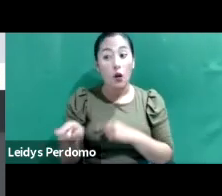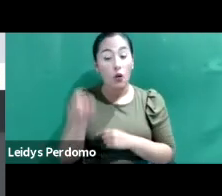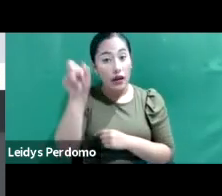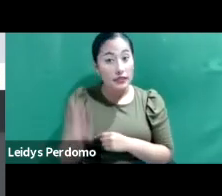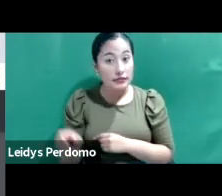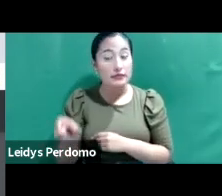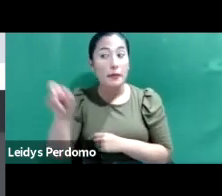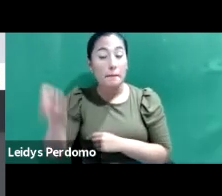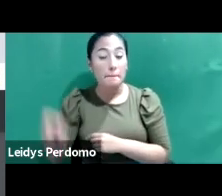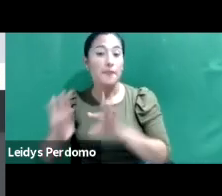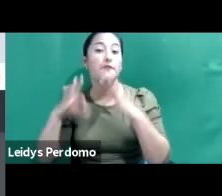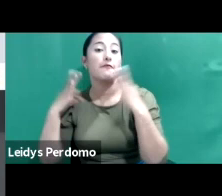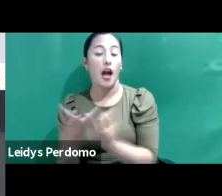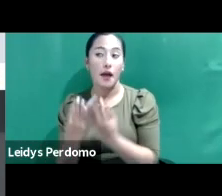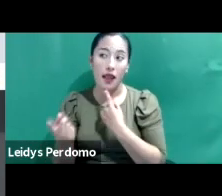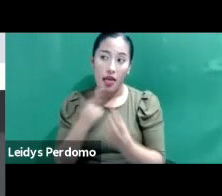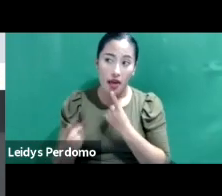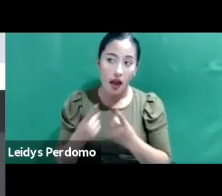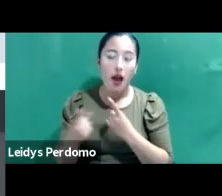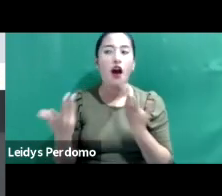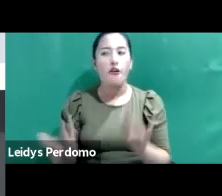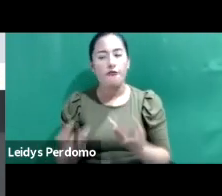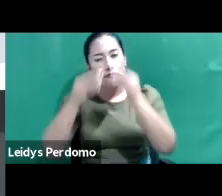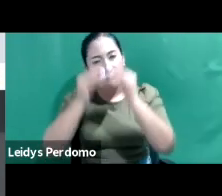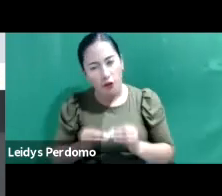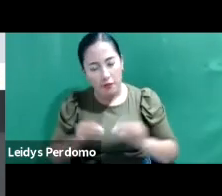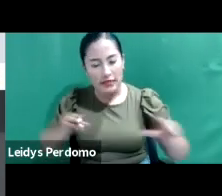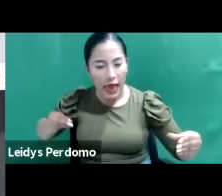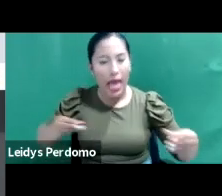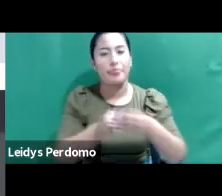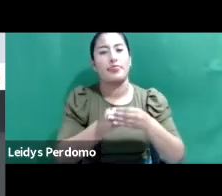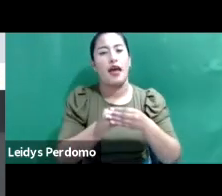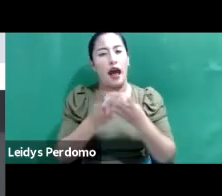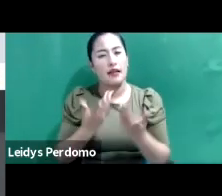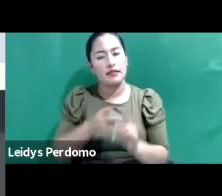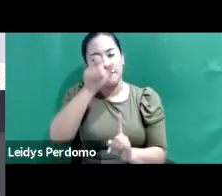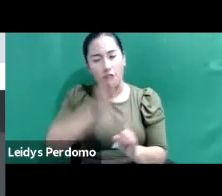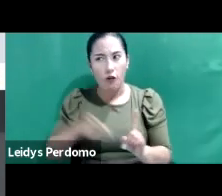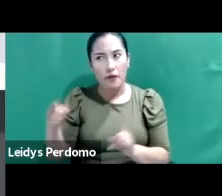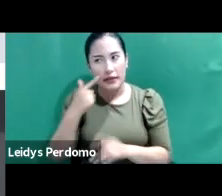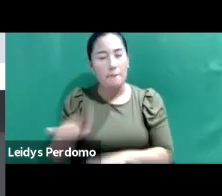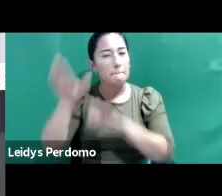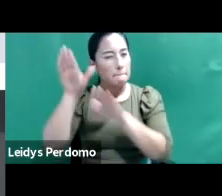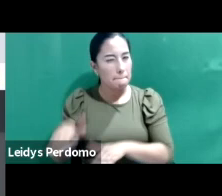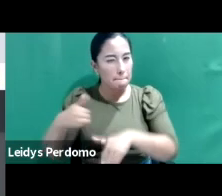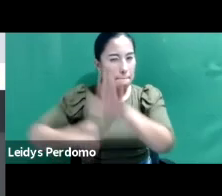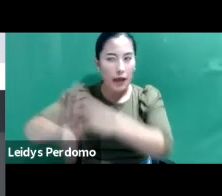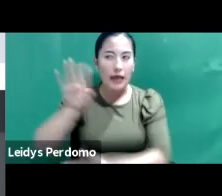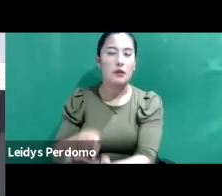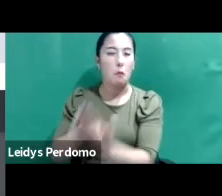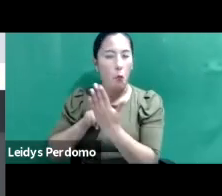identificar nuevas formas de adaptación y ejemplos de figuras representativas. Educación emocional por medio del